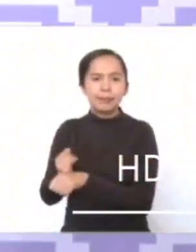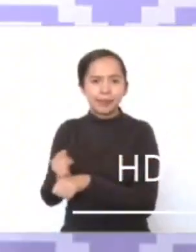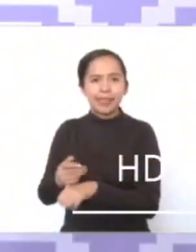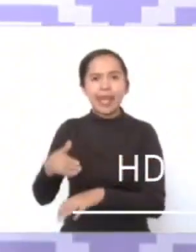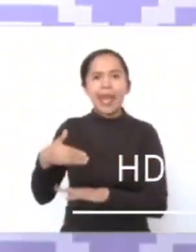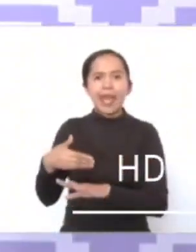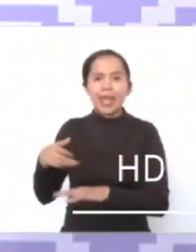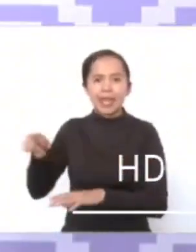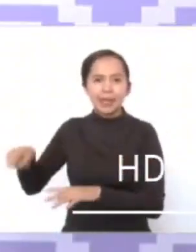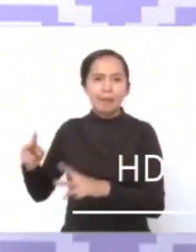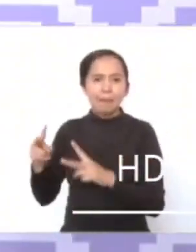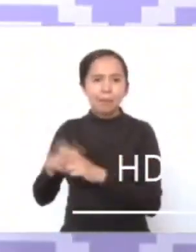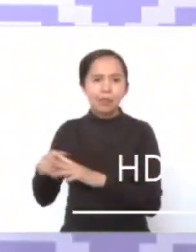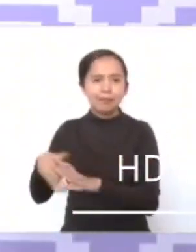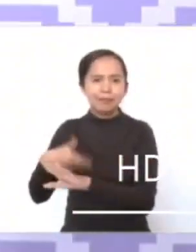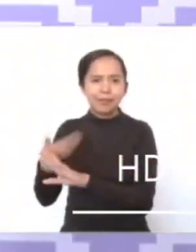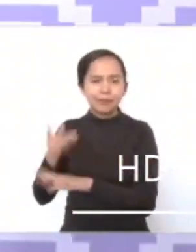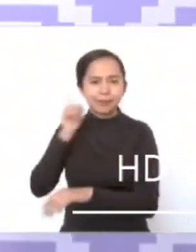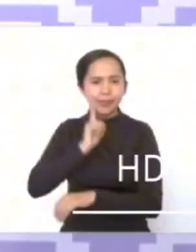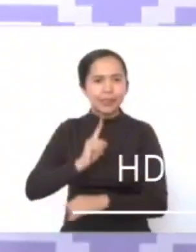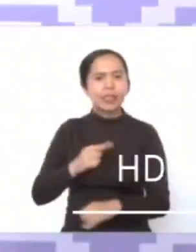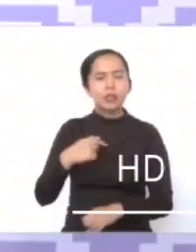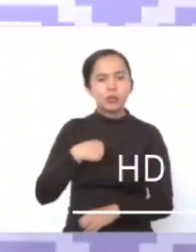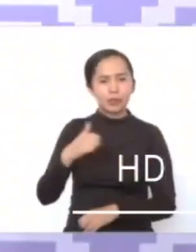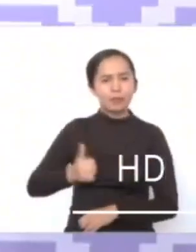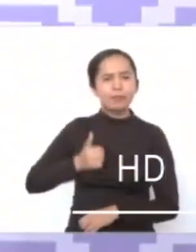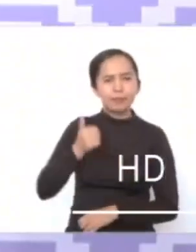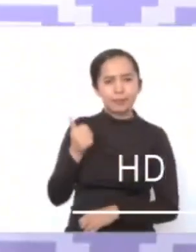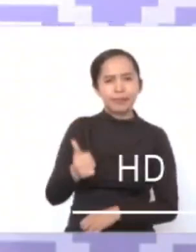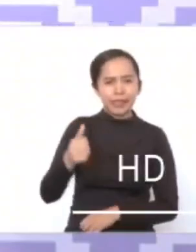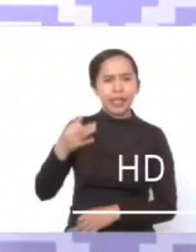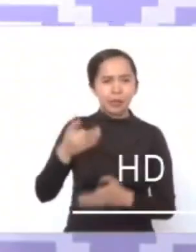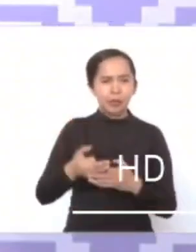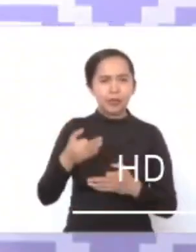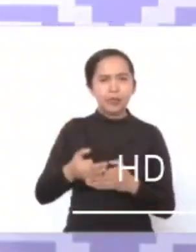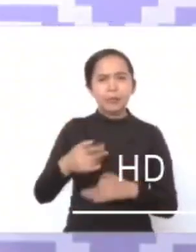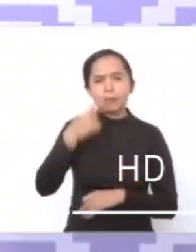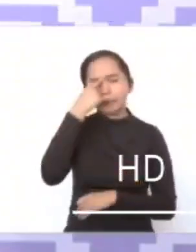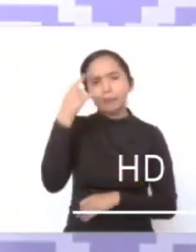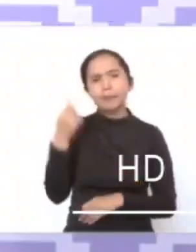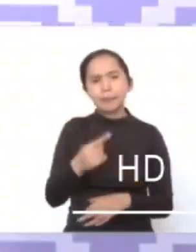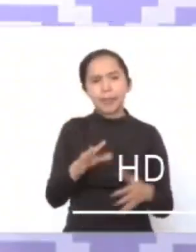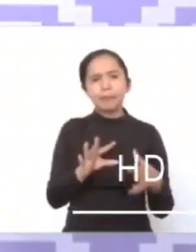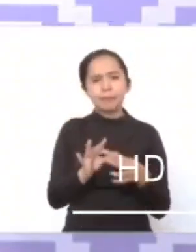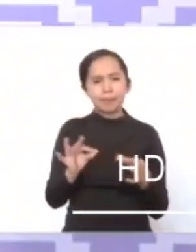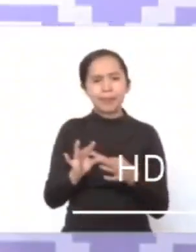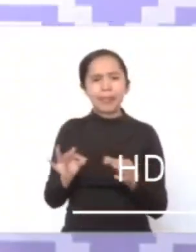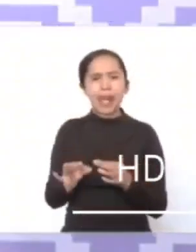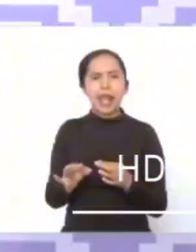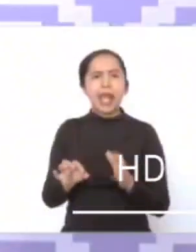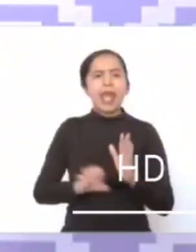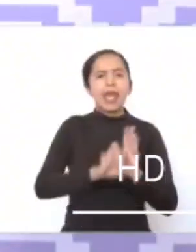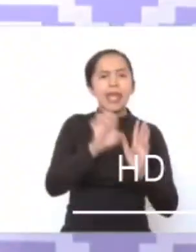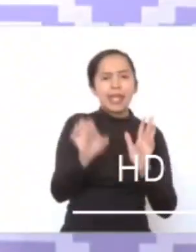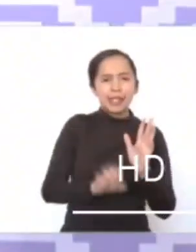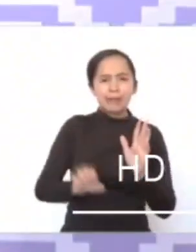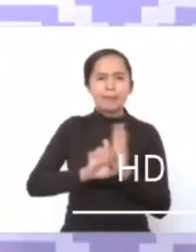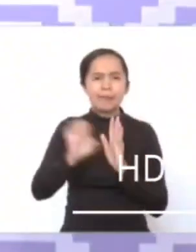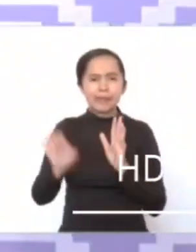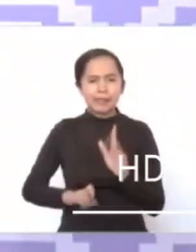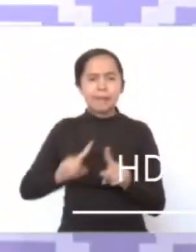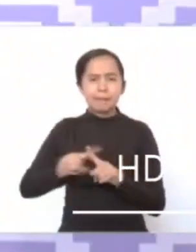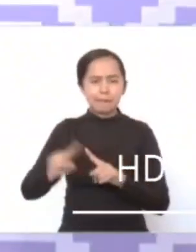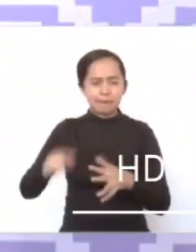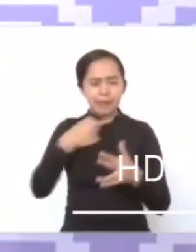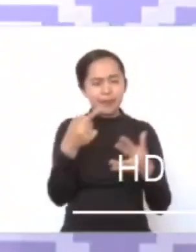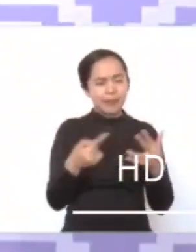mujeres. Quiero aprovechar este espacio para comentar algunos ejemplos de los resultados que hemos